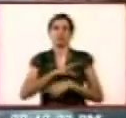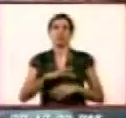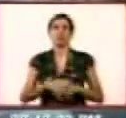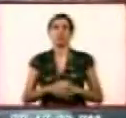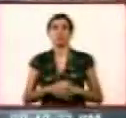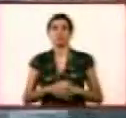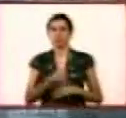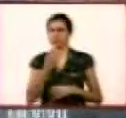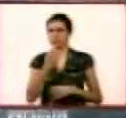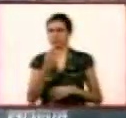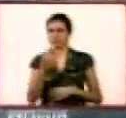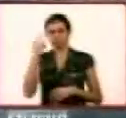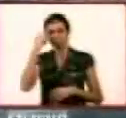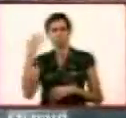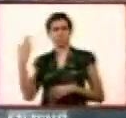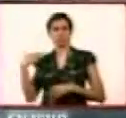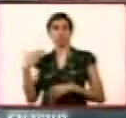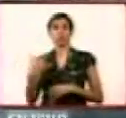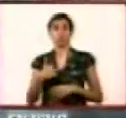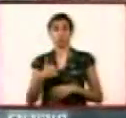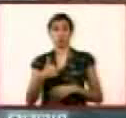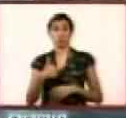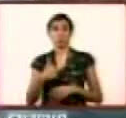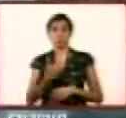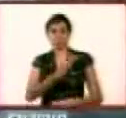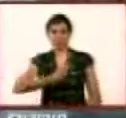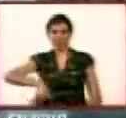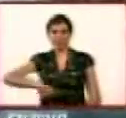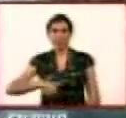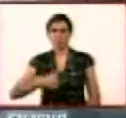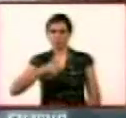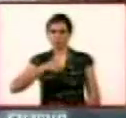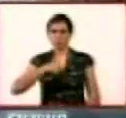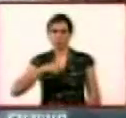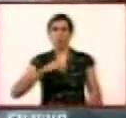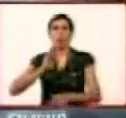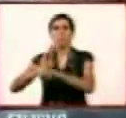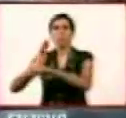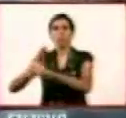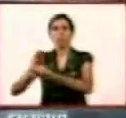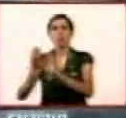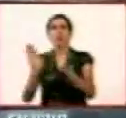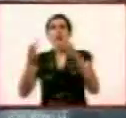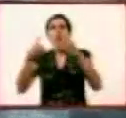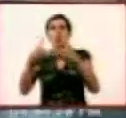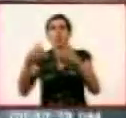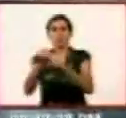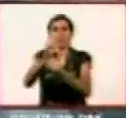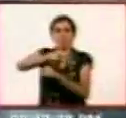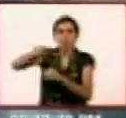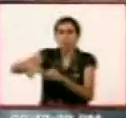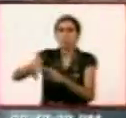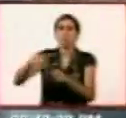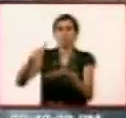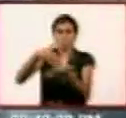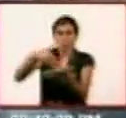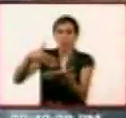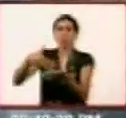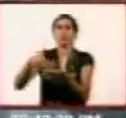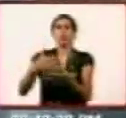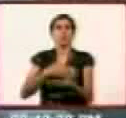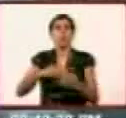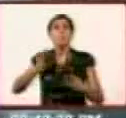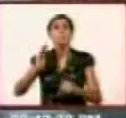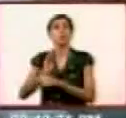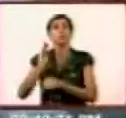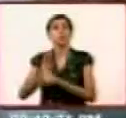días que como presidente obrero me declaraba protector de la clase Obrera y quiero ser el protector